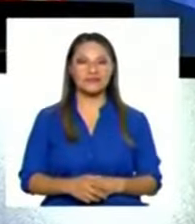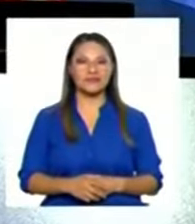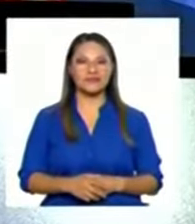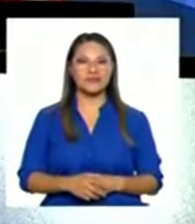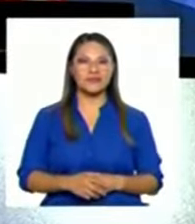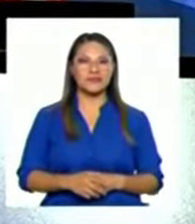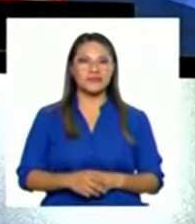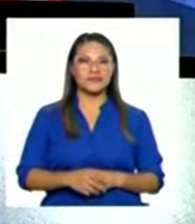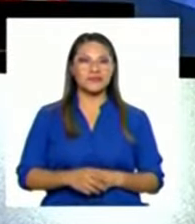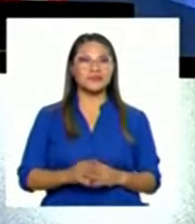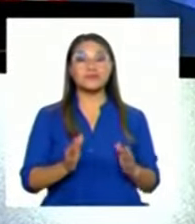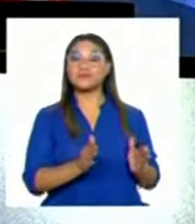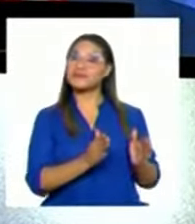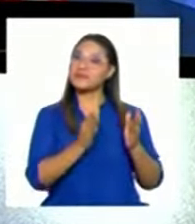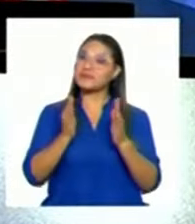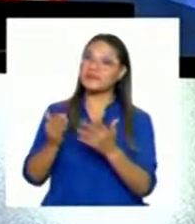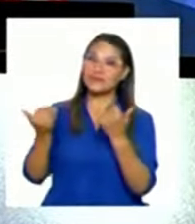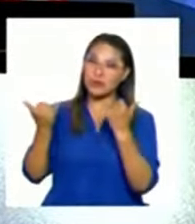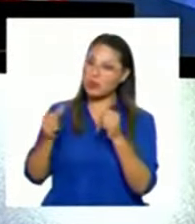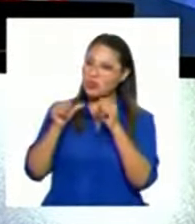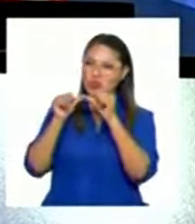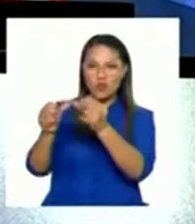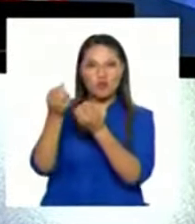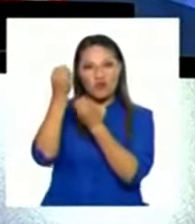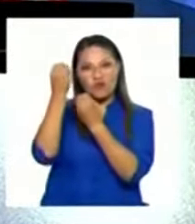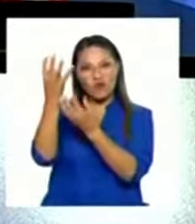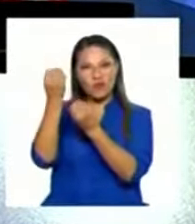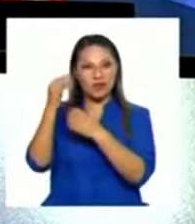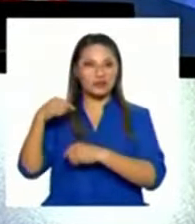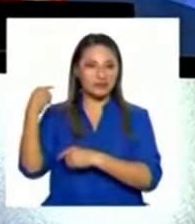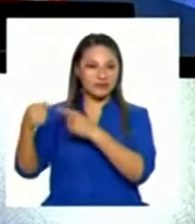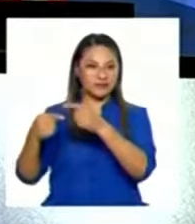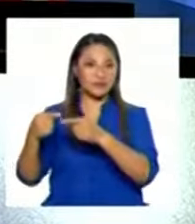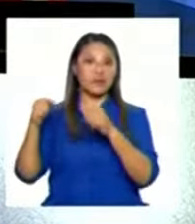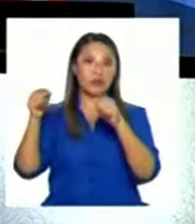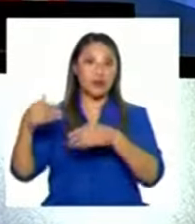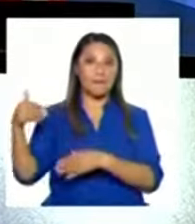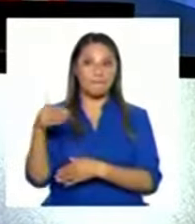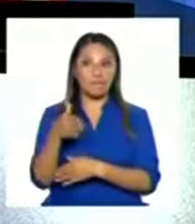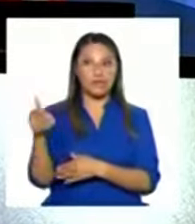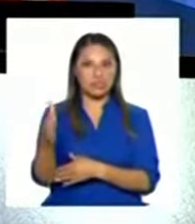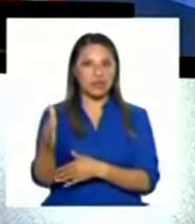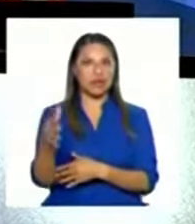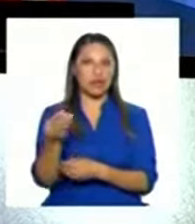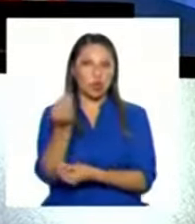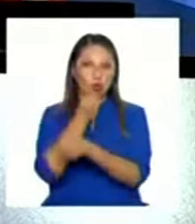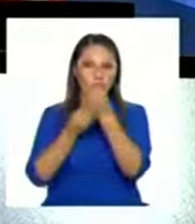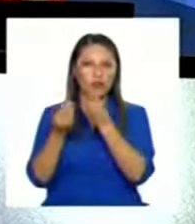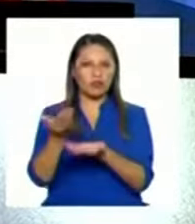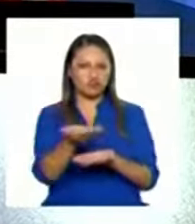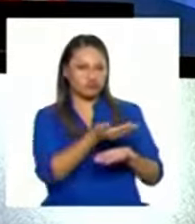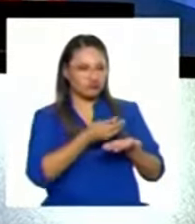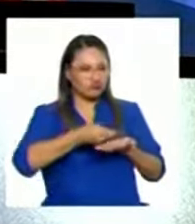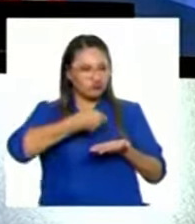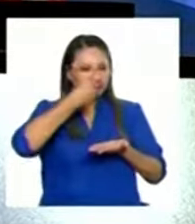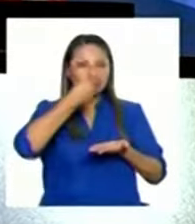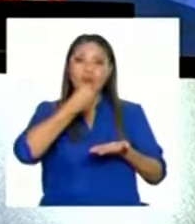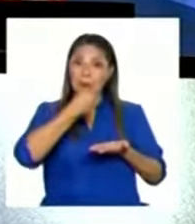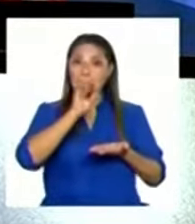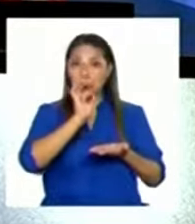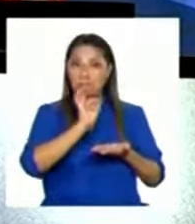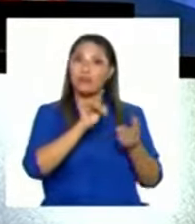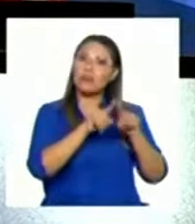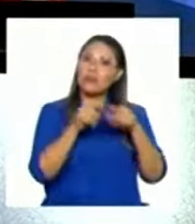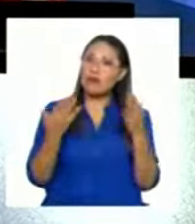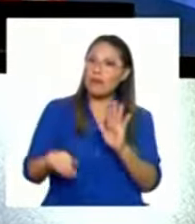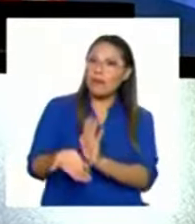Sigamos pues con las tradiciones propias de este feriado largo. El consumo de pescado también es una costumbre de Semana Santa y ha registrado un leve